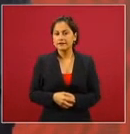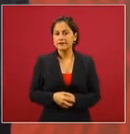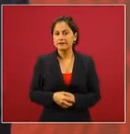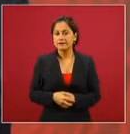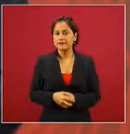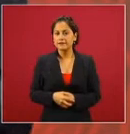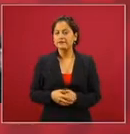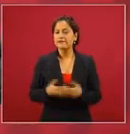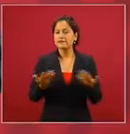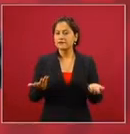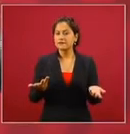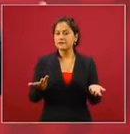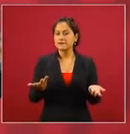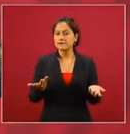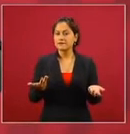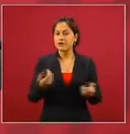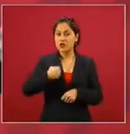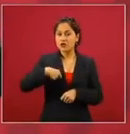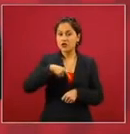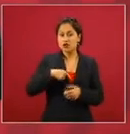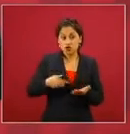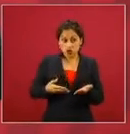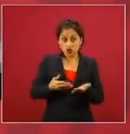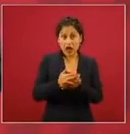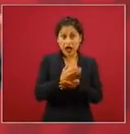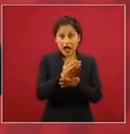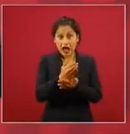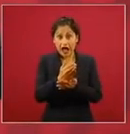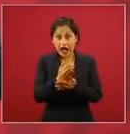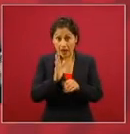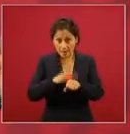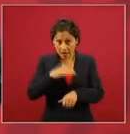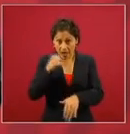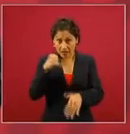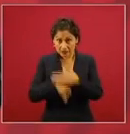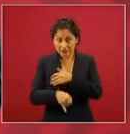¿Para qué vamos a meternos en más cosas? Con eso.